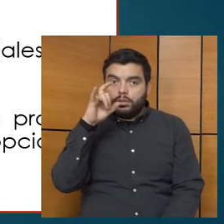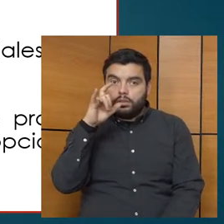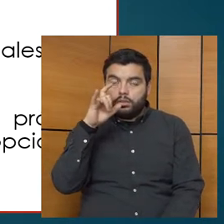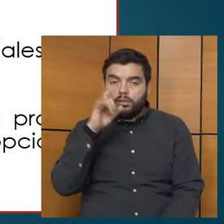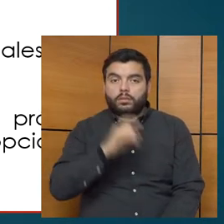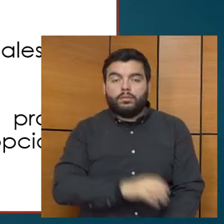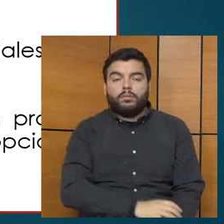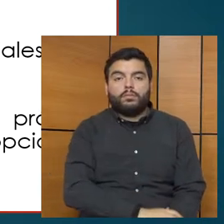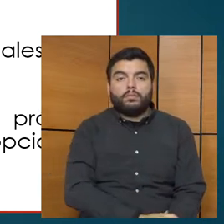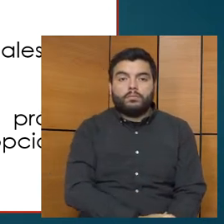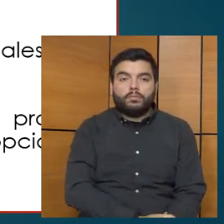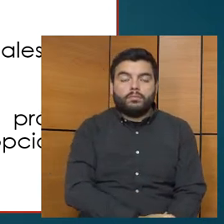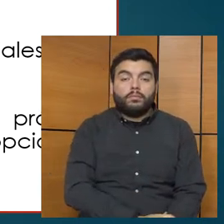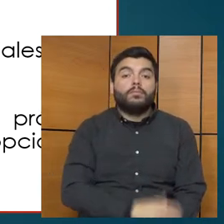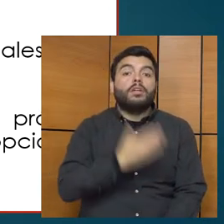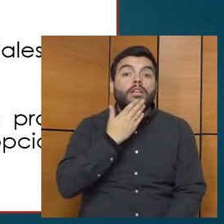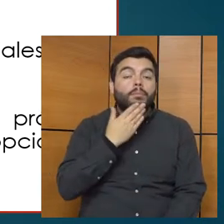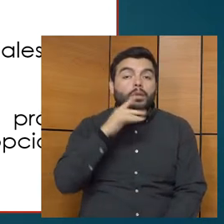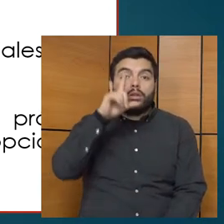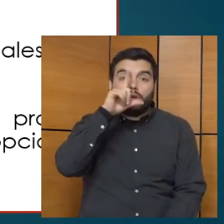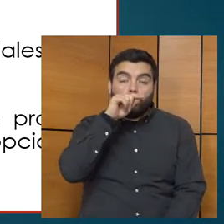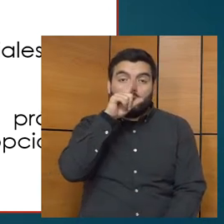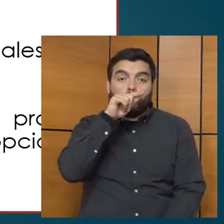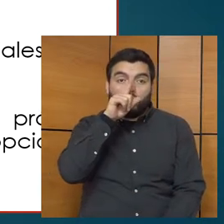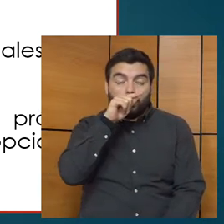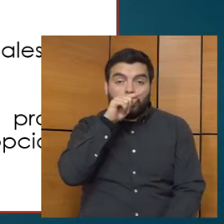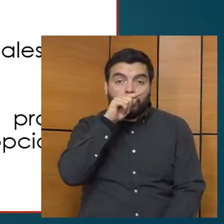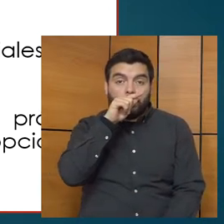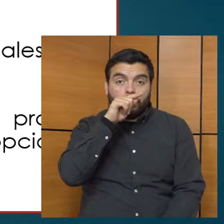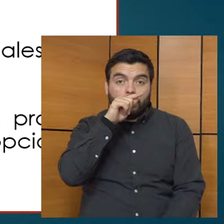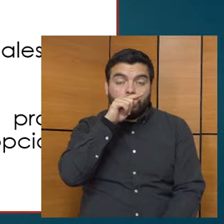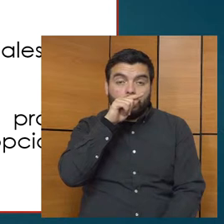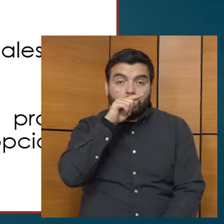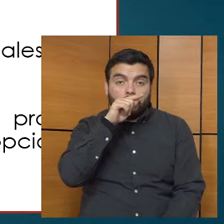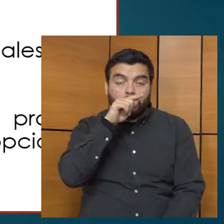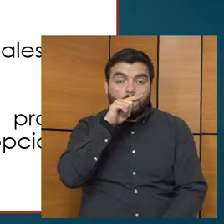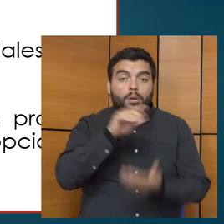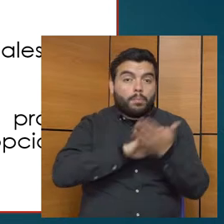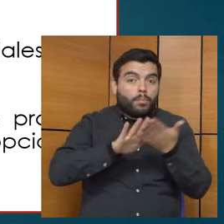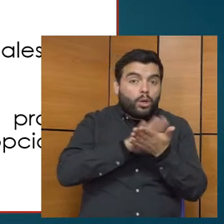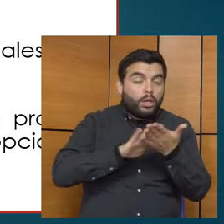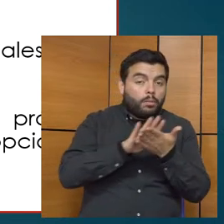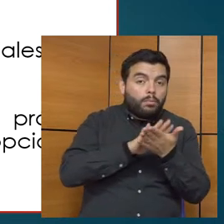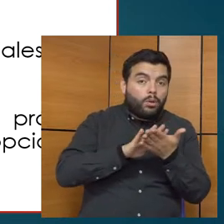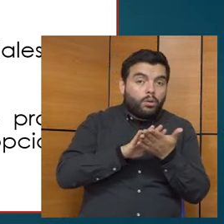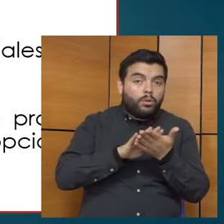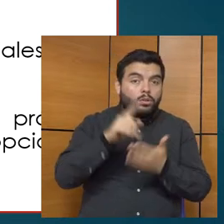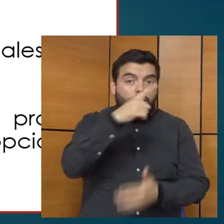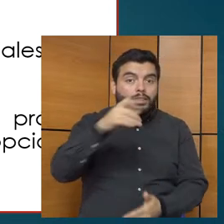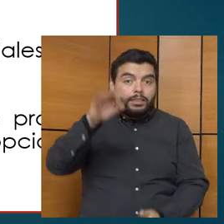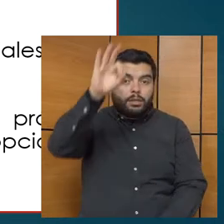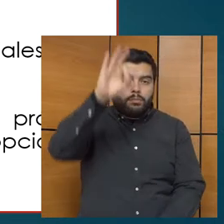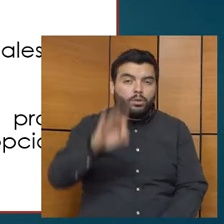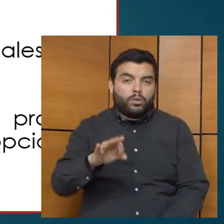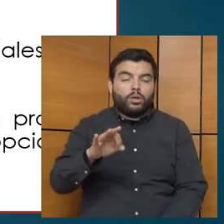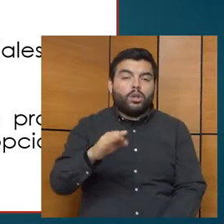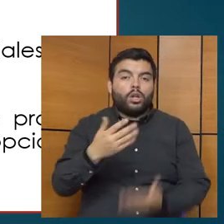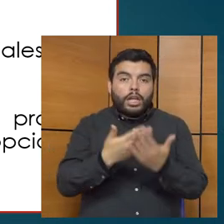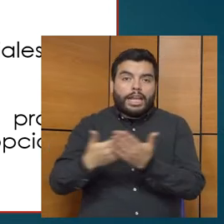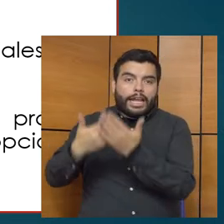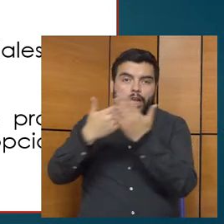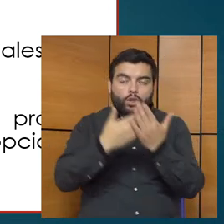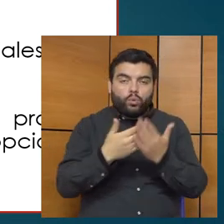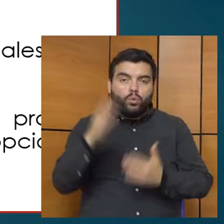grande. También Twitter identifica mejor a los no usuarios. Hay algunos que 100% de los encuestados con estudios básicos no usan esta red